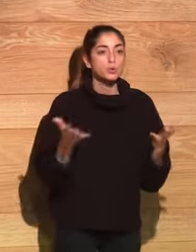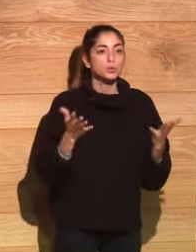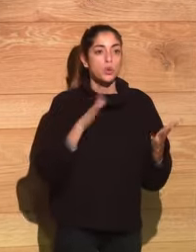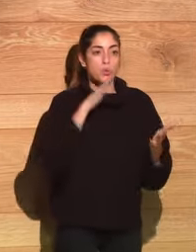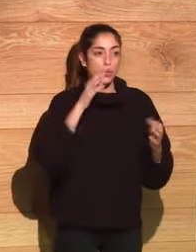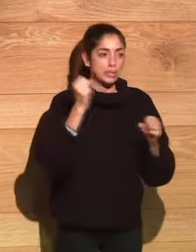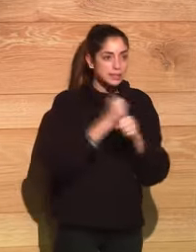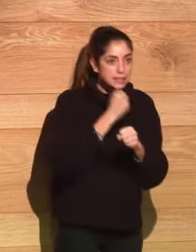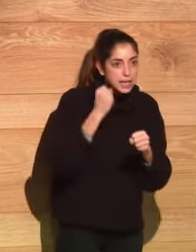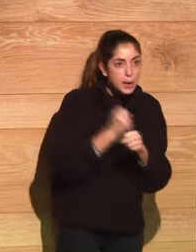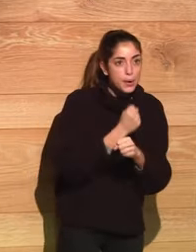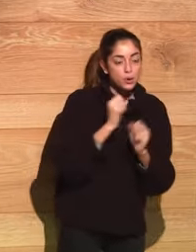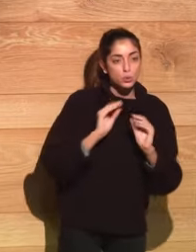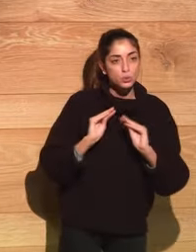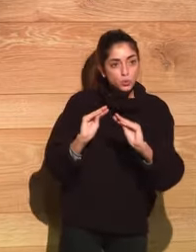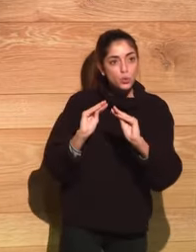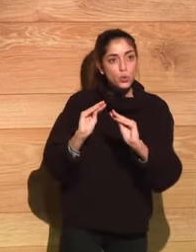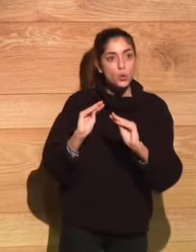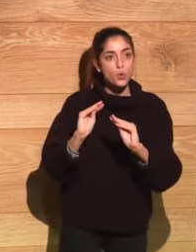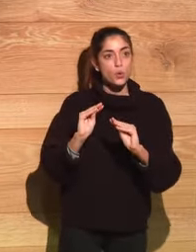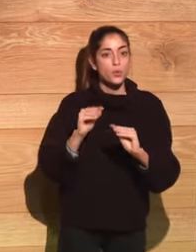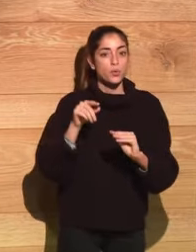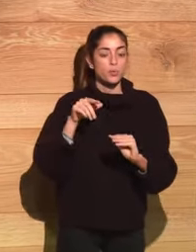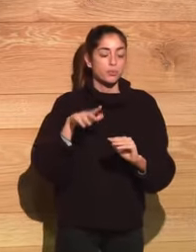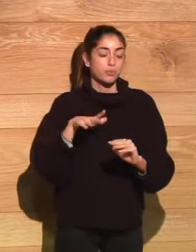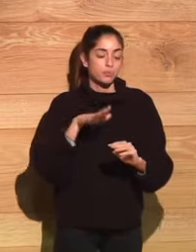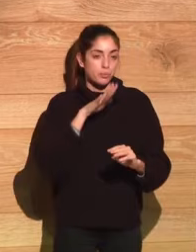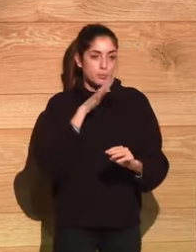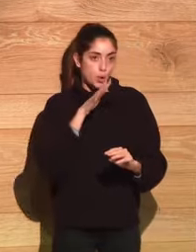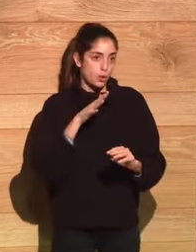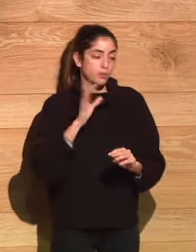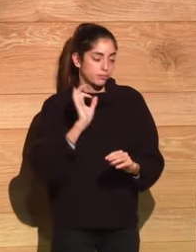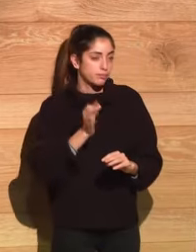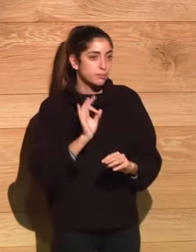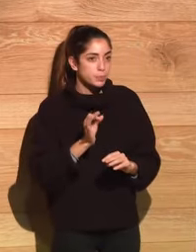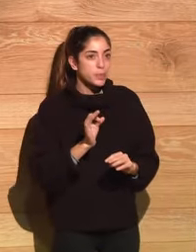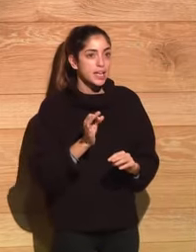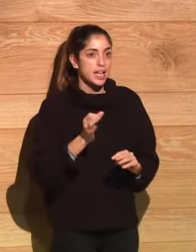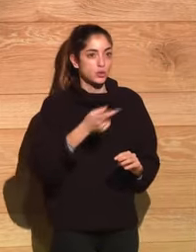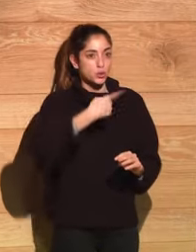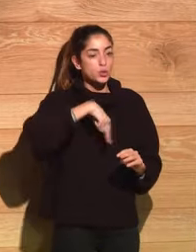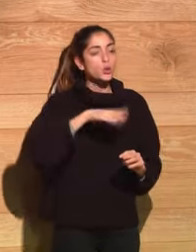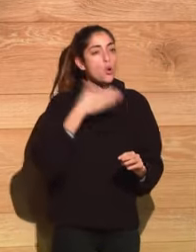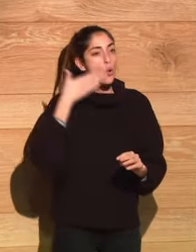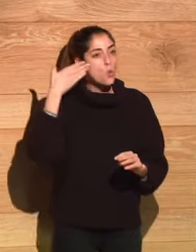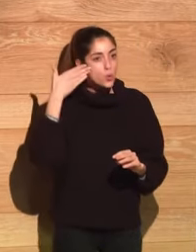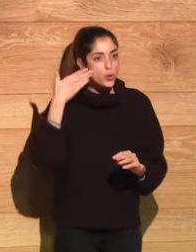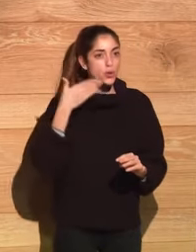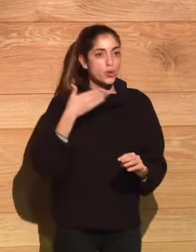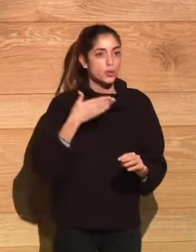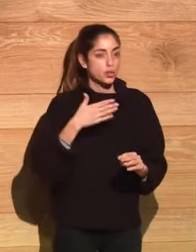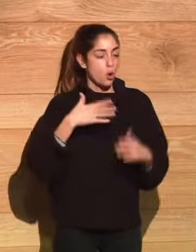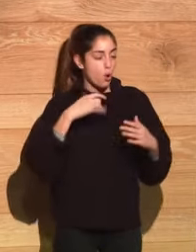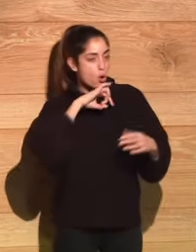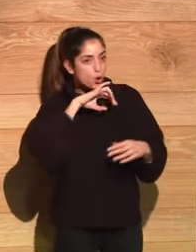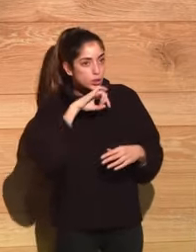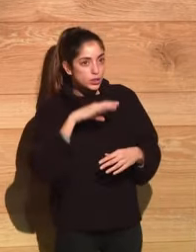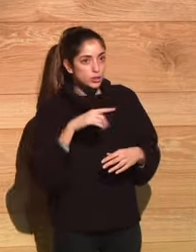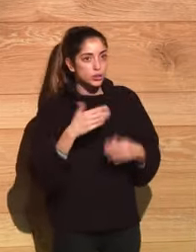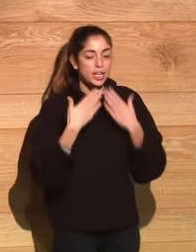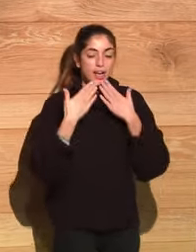trabajo que ha puesto en él. La verdad es que para nosotros es un orgullo, una satisfacción, y estamos muy